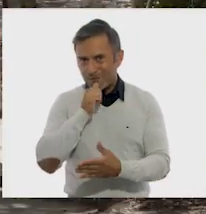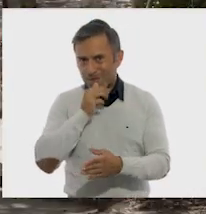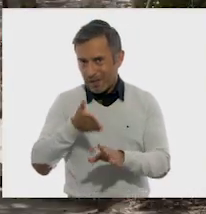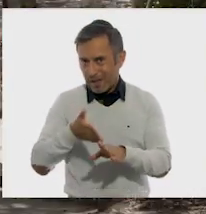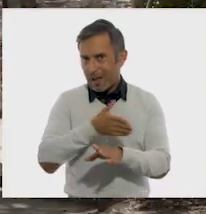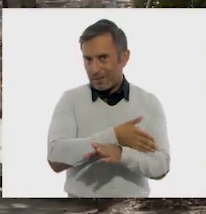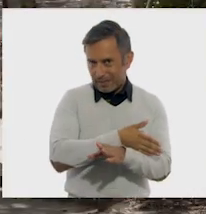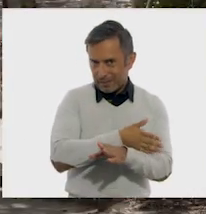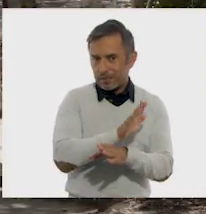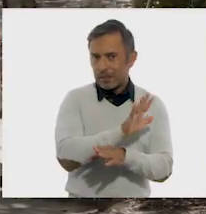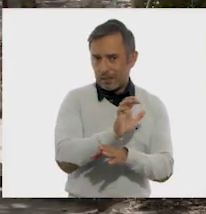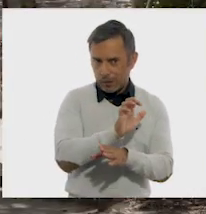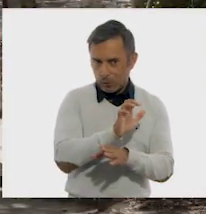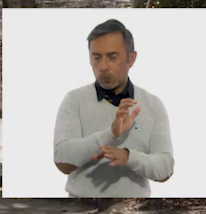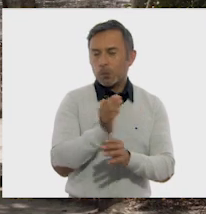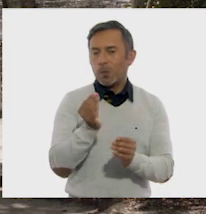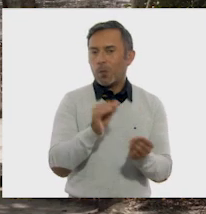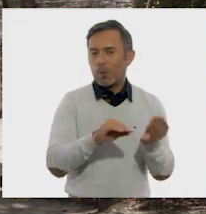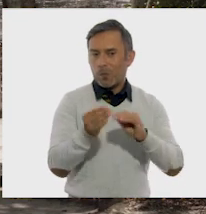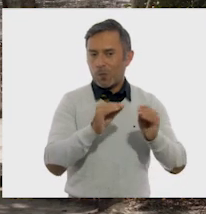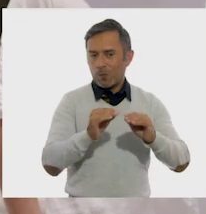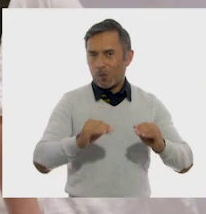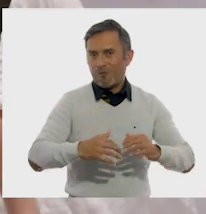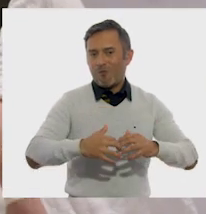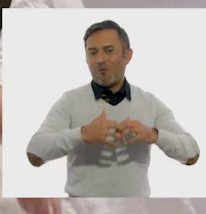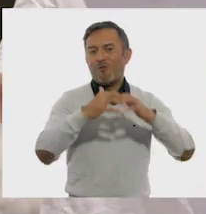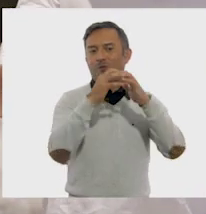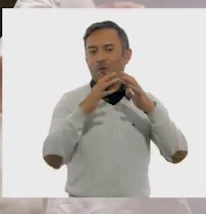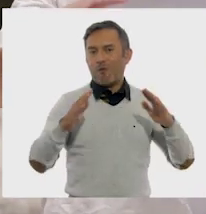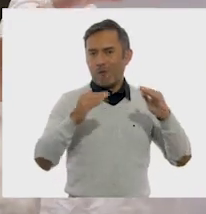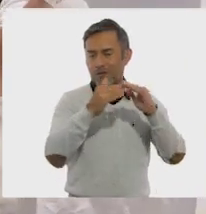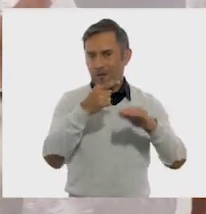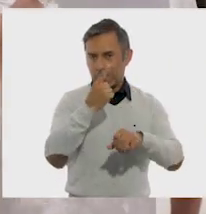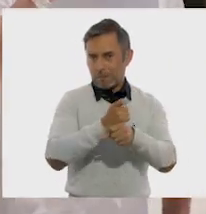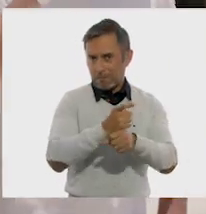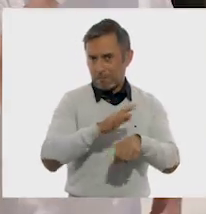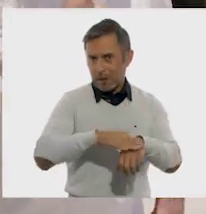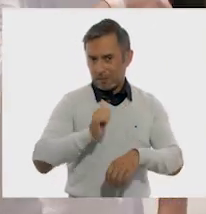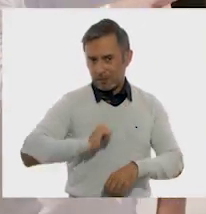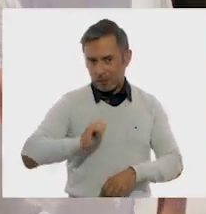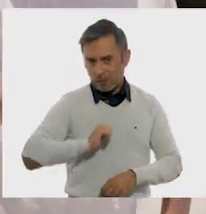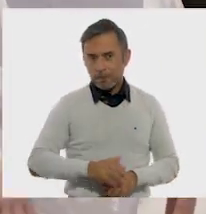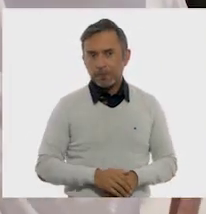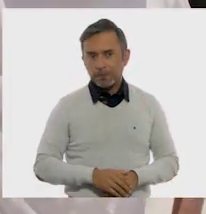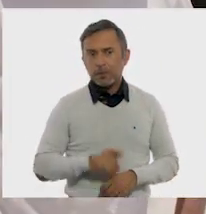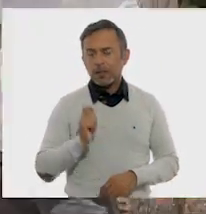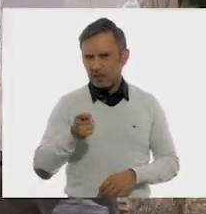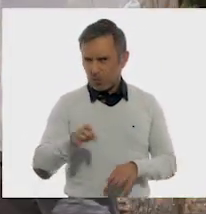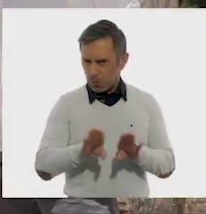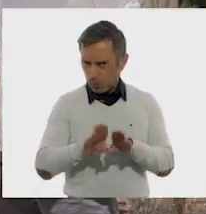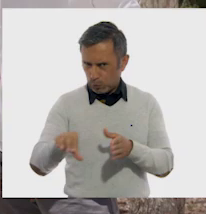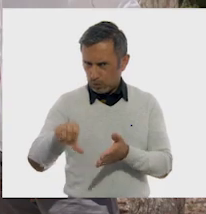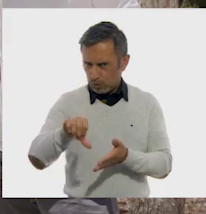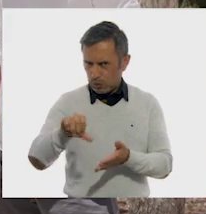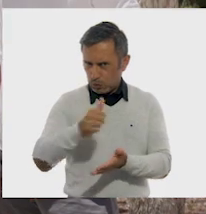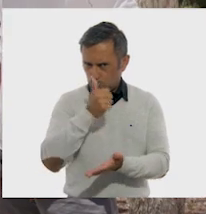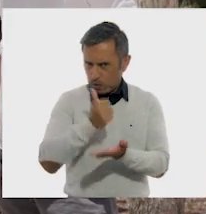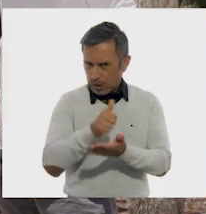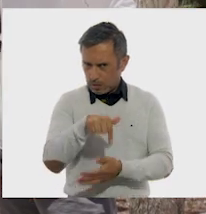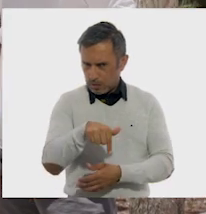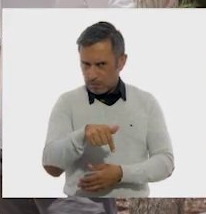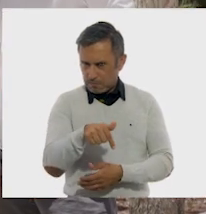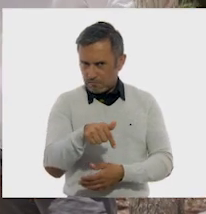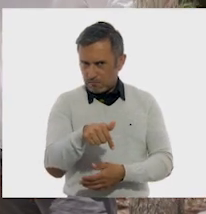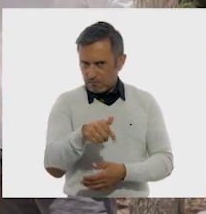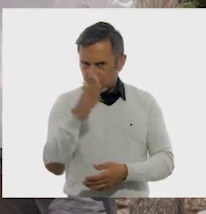obtuvo este volumen. Así que es una de las más antiguas. Se decía que era el corazón corazón de la ciudad, ¿no? Sí, también se tiene evidencia